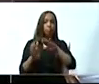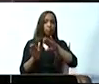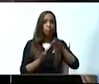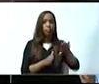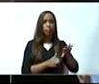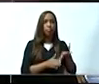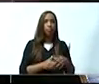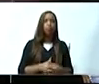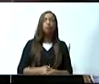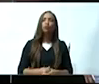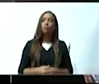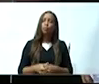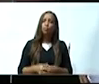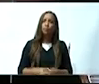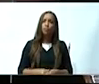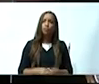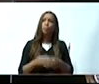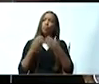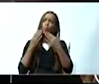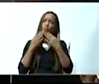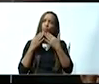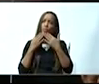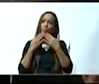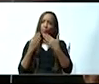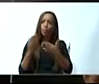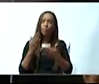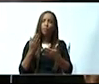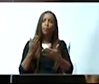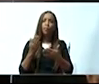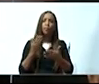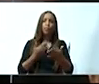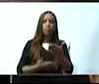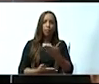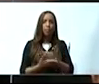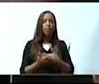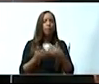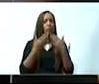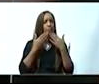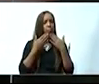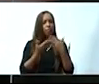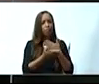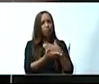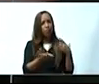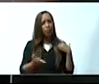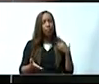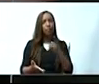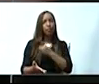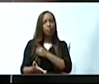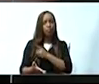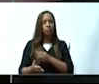En septiembre del año 2021 se declaró la necesidad a través del decreto